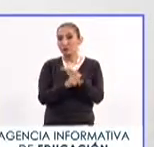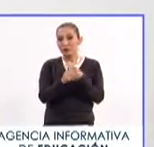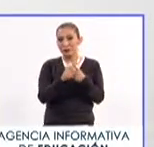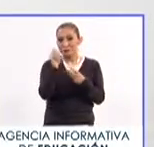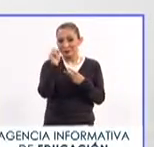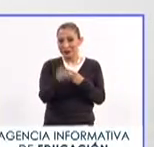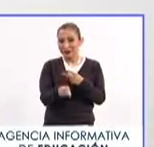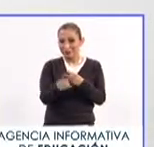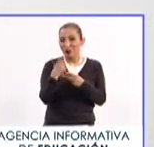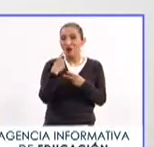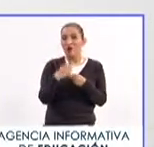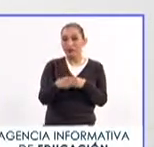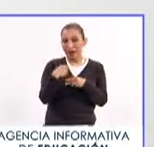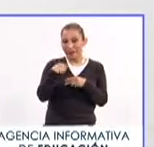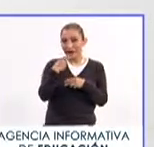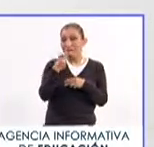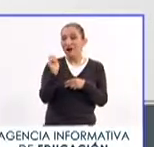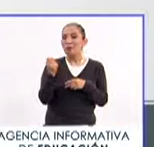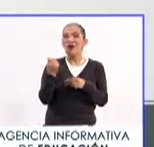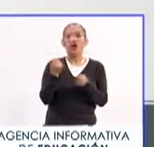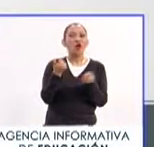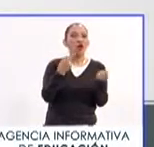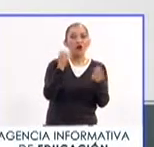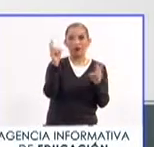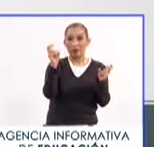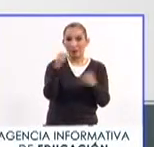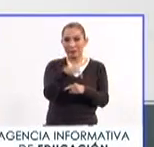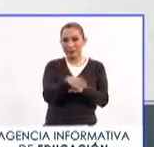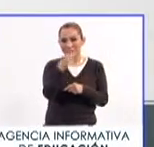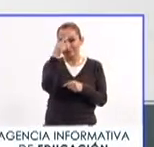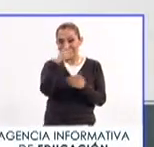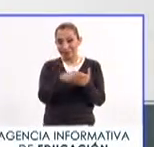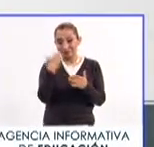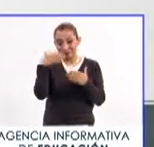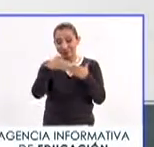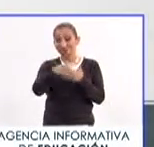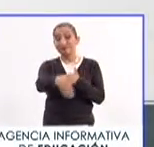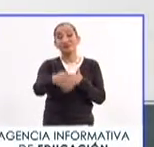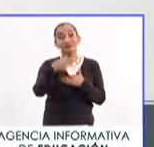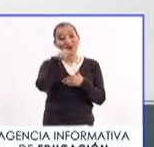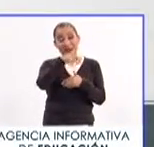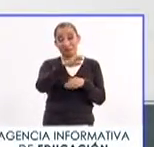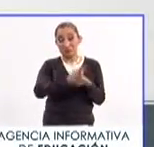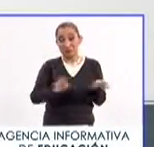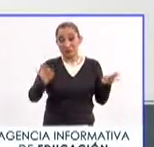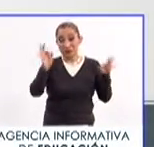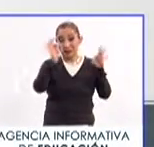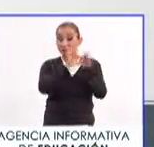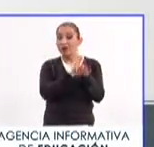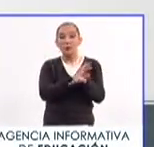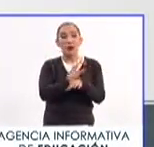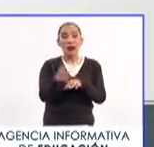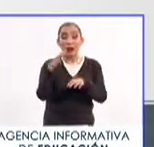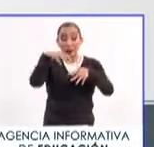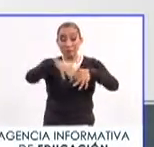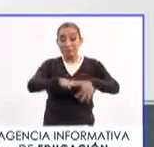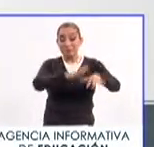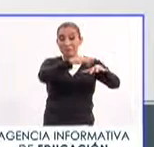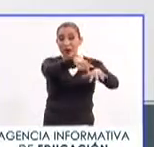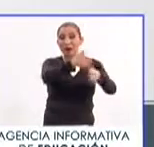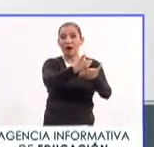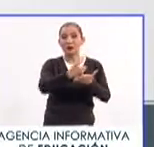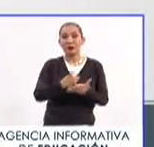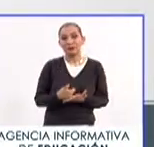cual también se habla poco, pero que yo creo que a la larga va a ser uno de los más importantes, y es que los océanos nos